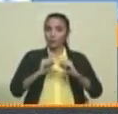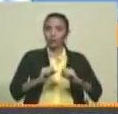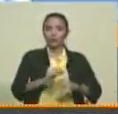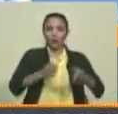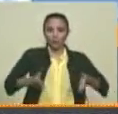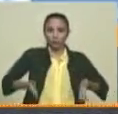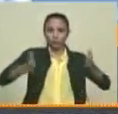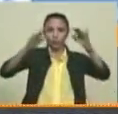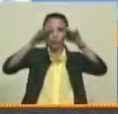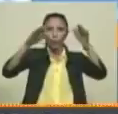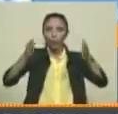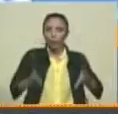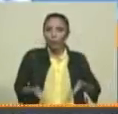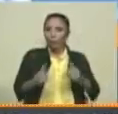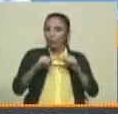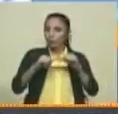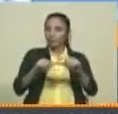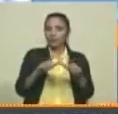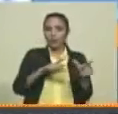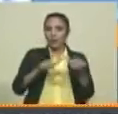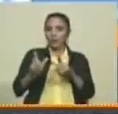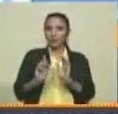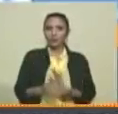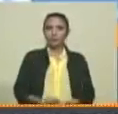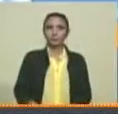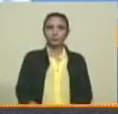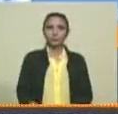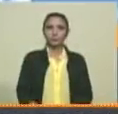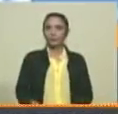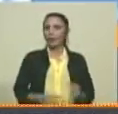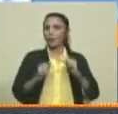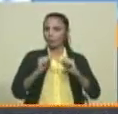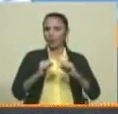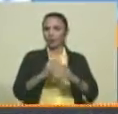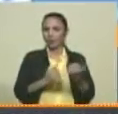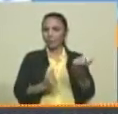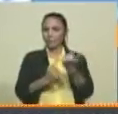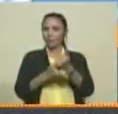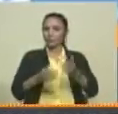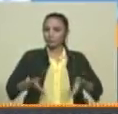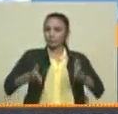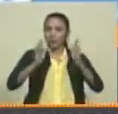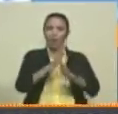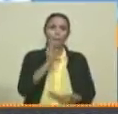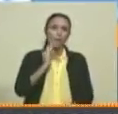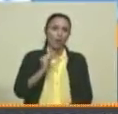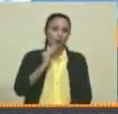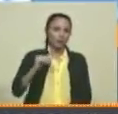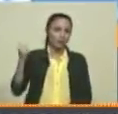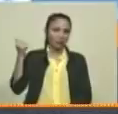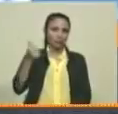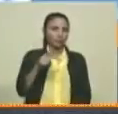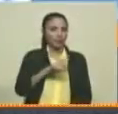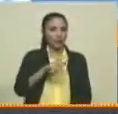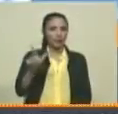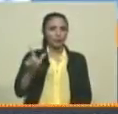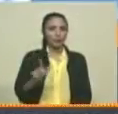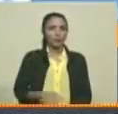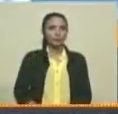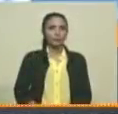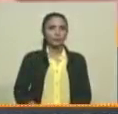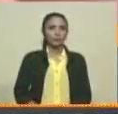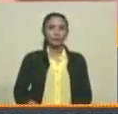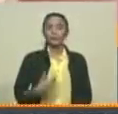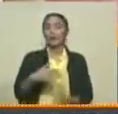columnas ya. Ahí están, sólidas. Tenemos la experiencia. Tenemos los líderes y